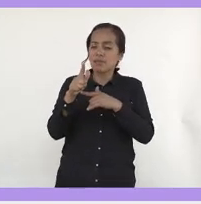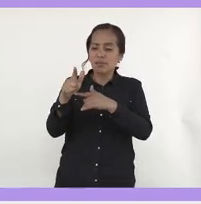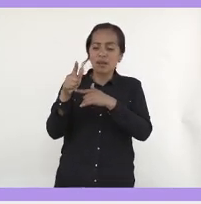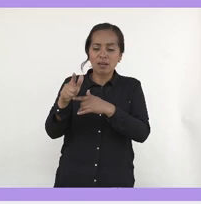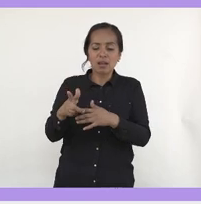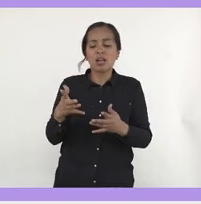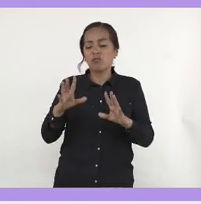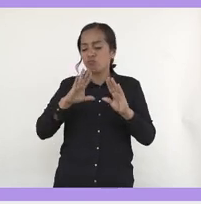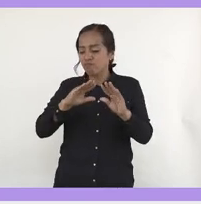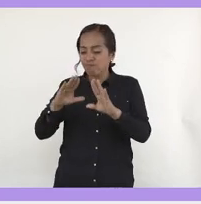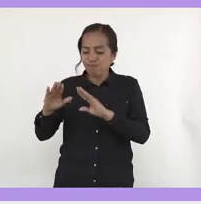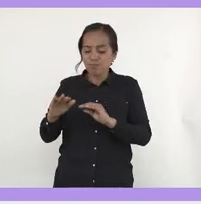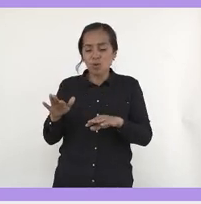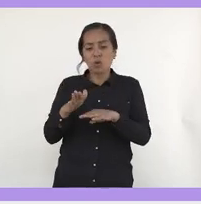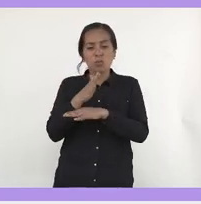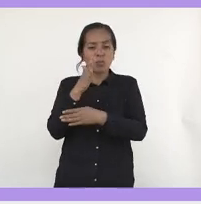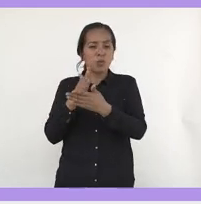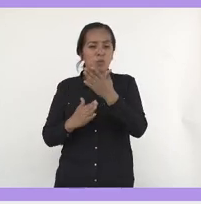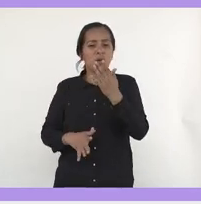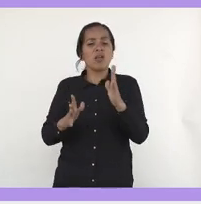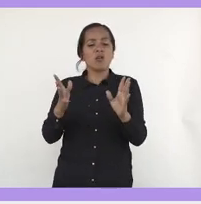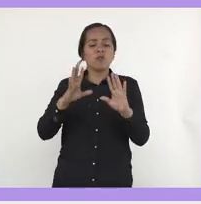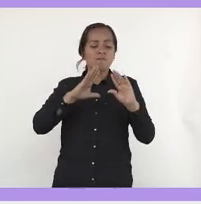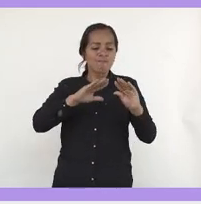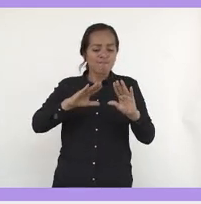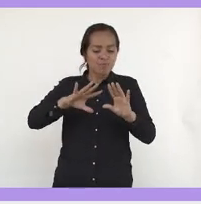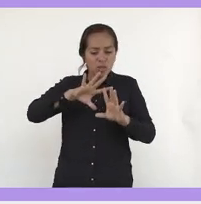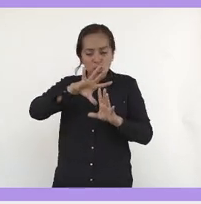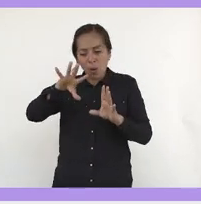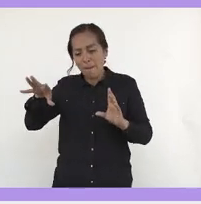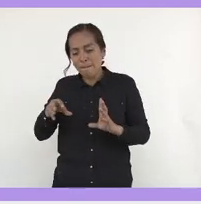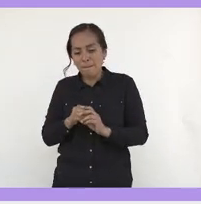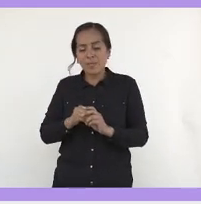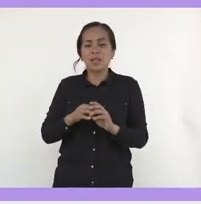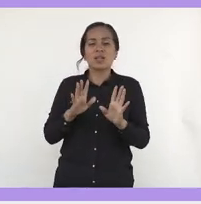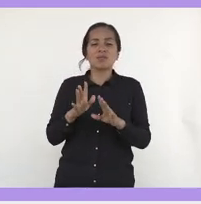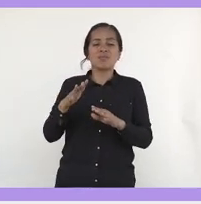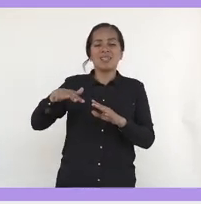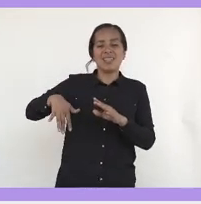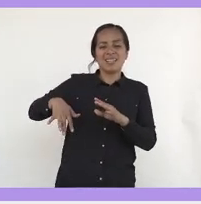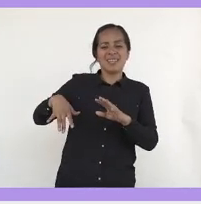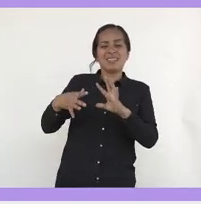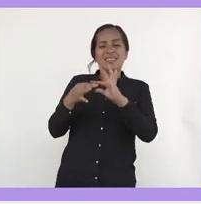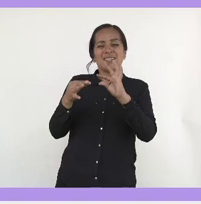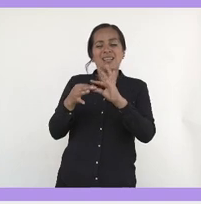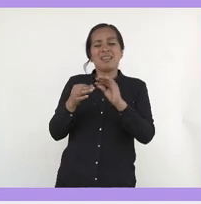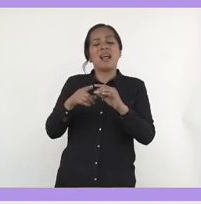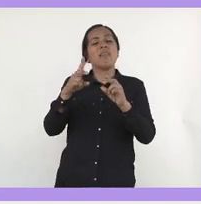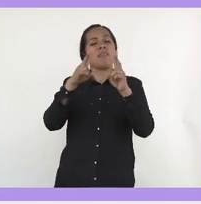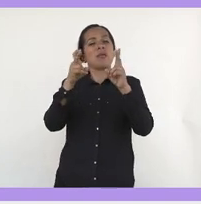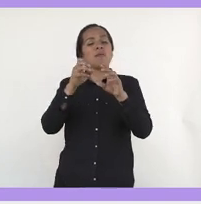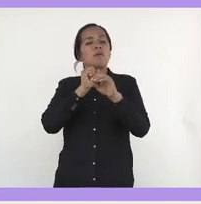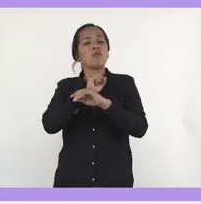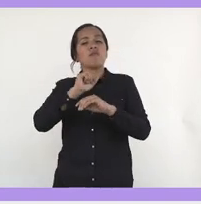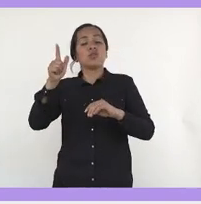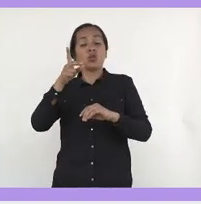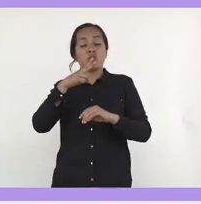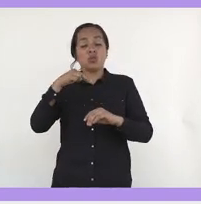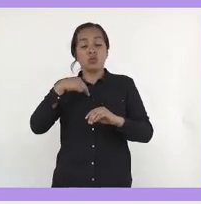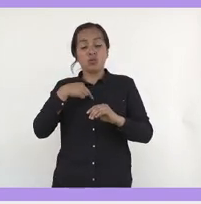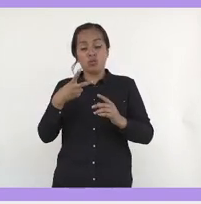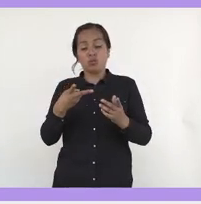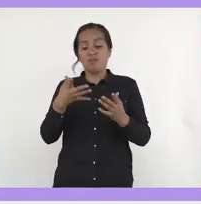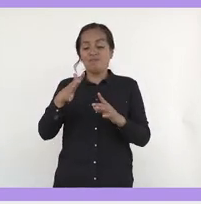orientando y mediante una educación integral se hablaba más temprano del tema de la profesionalización Y nosotros que somos